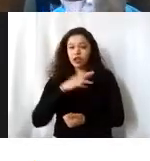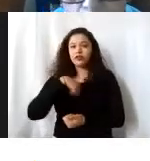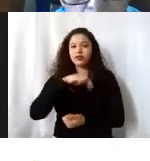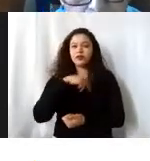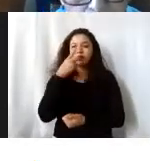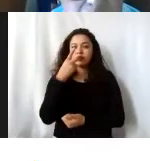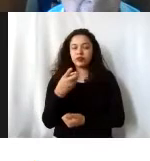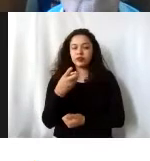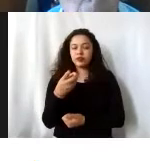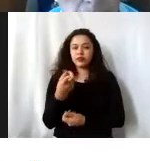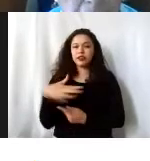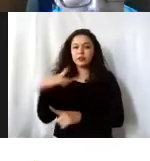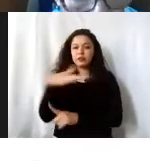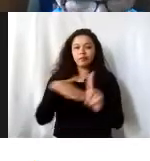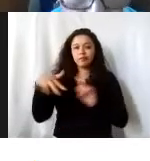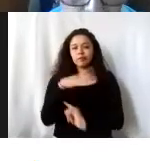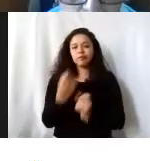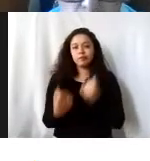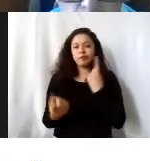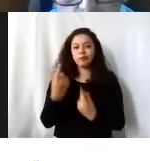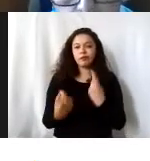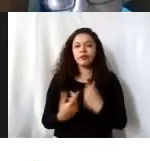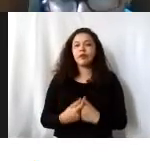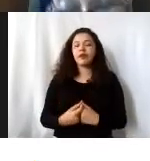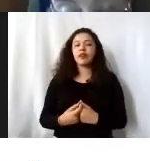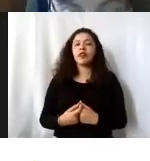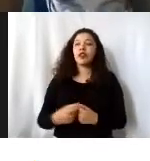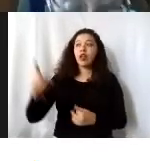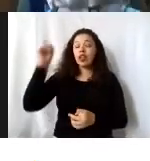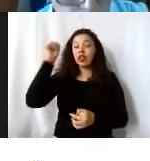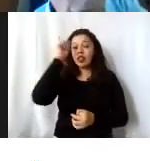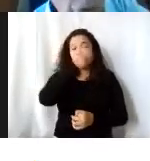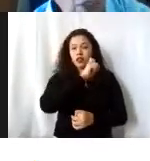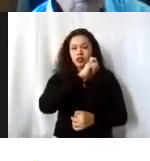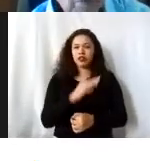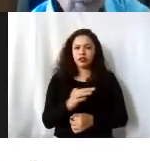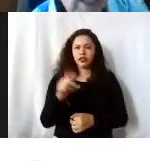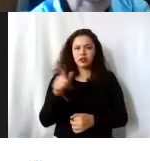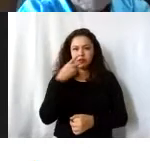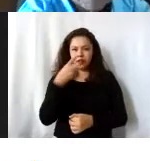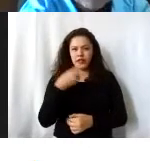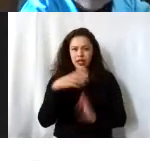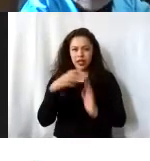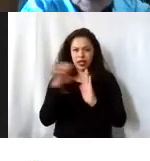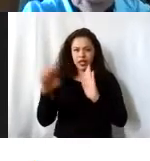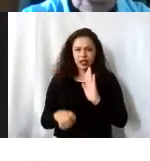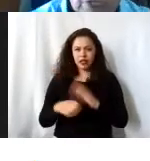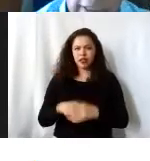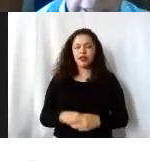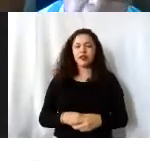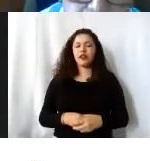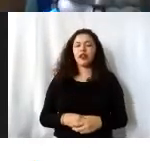hay situaciones bastante difíciles. Tú nos ponías ahorita un ejemplo, ¿no? Una persona, un